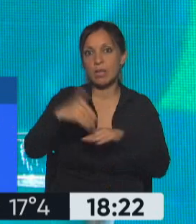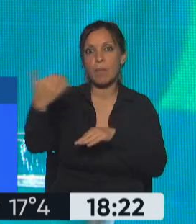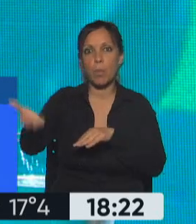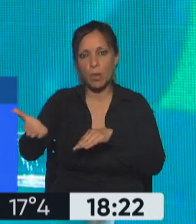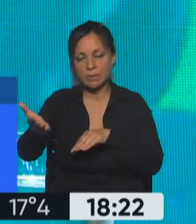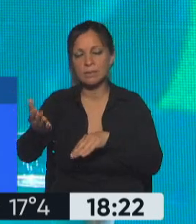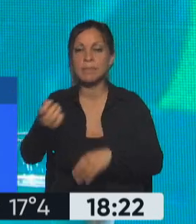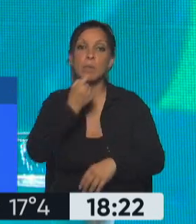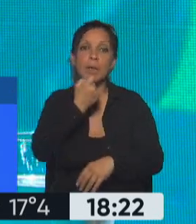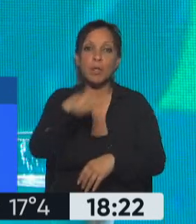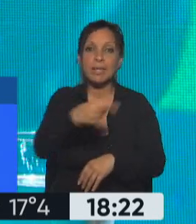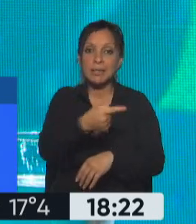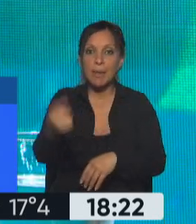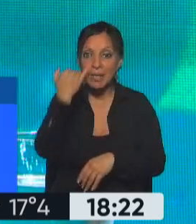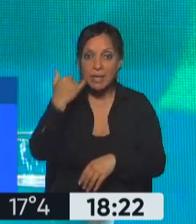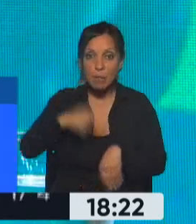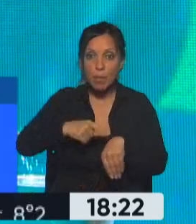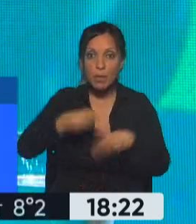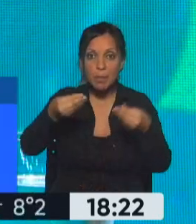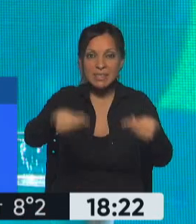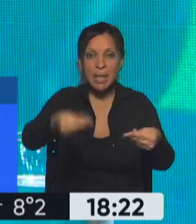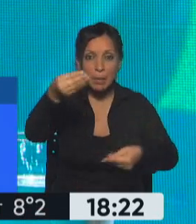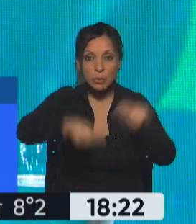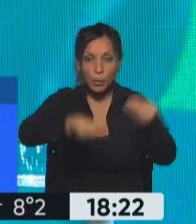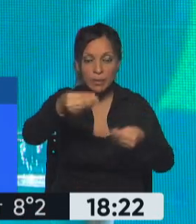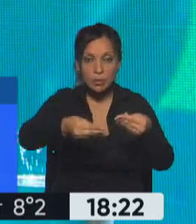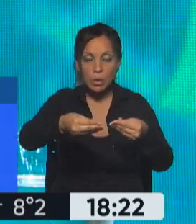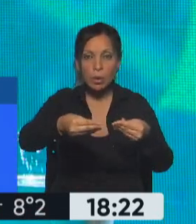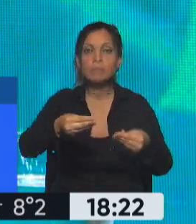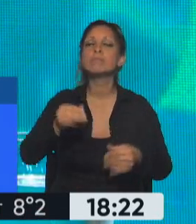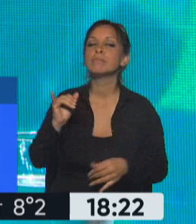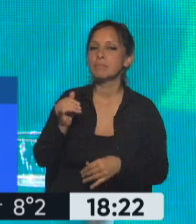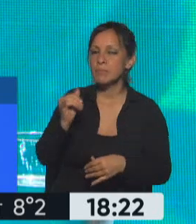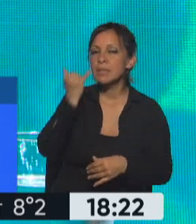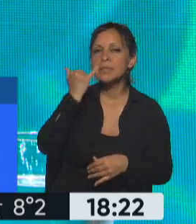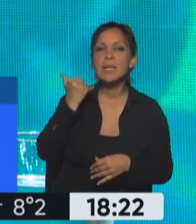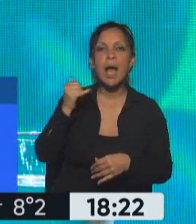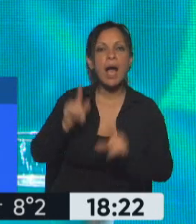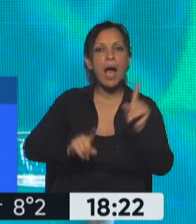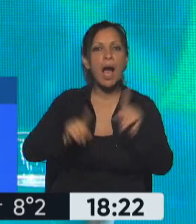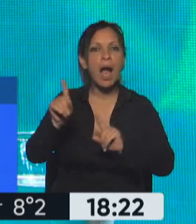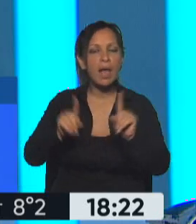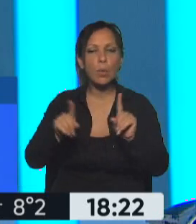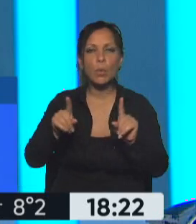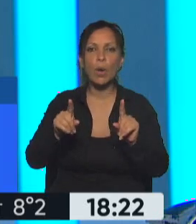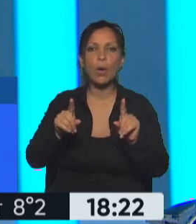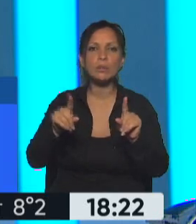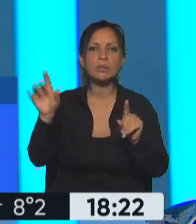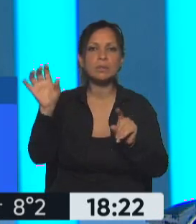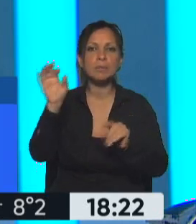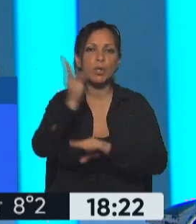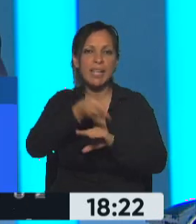esta semana, por ejemplo, ya se presenta el presupuesto. Ya se presenta el presupuesto, ya algunos indicadores se